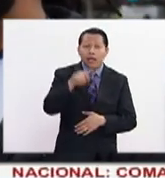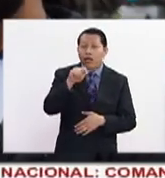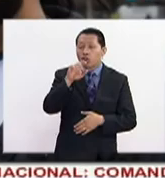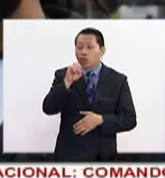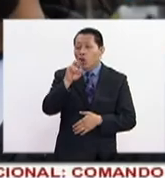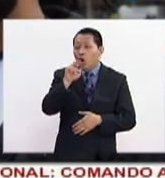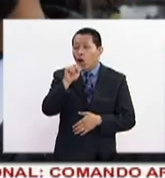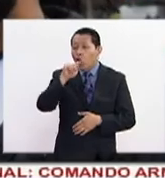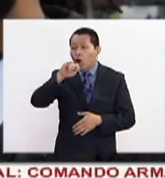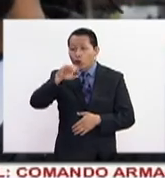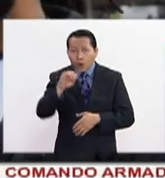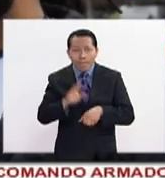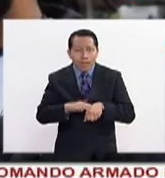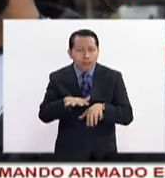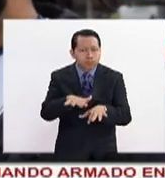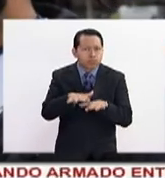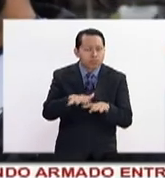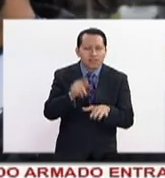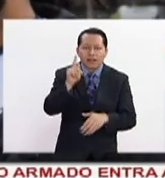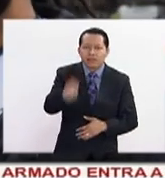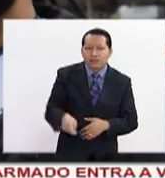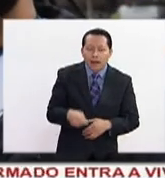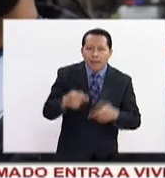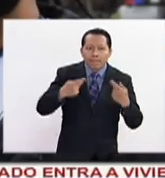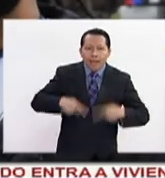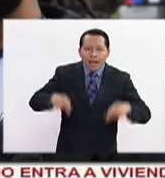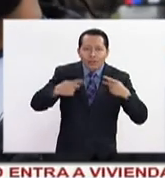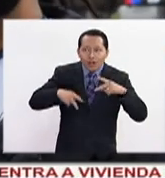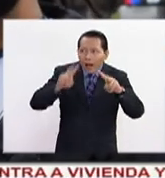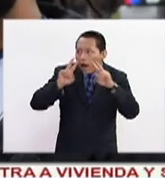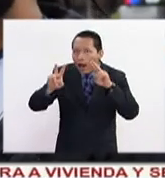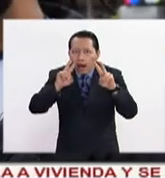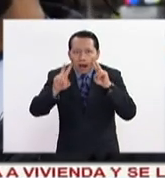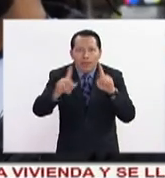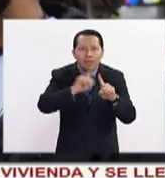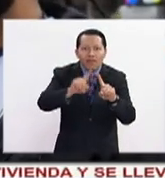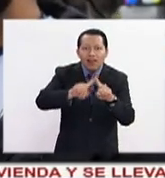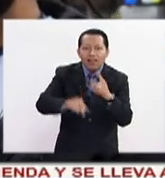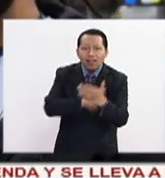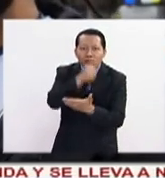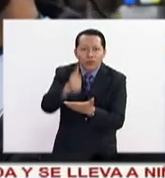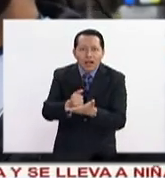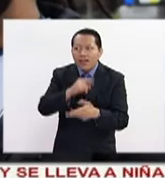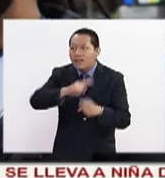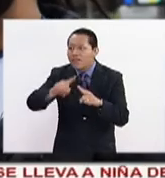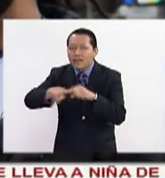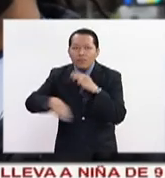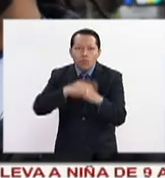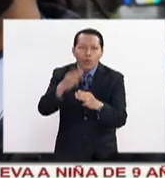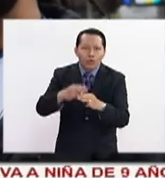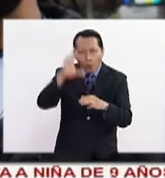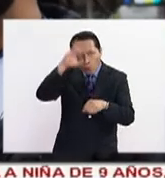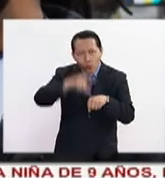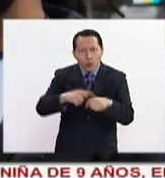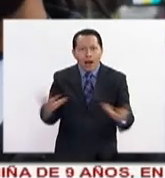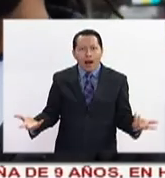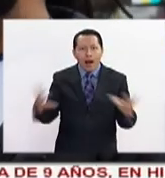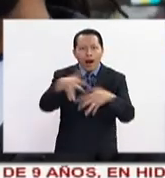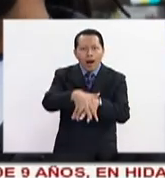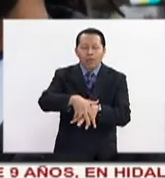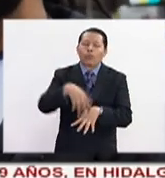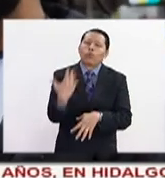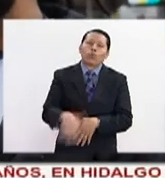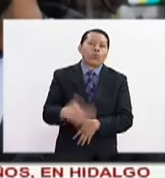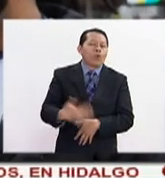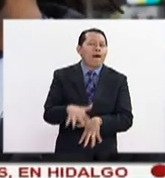cosas más impactantes para mí es ver tanta gente de diferentes lados del mundo, toda esa cultura mezclada es impresionante, o